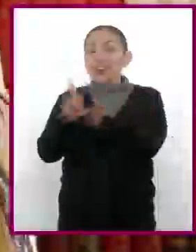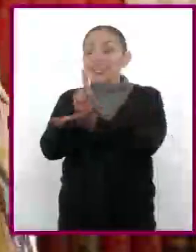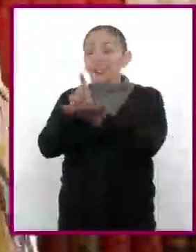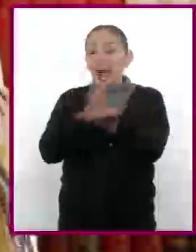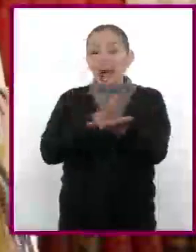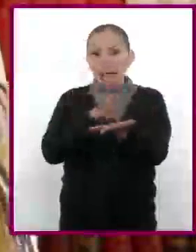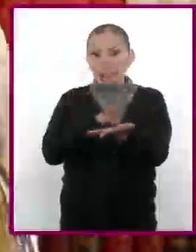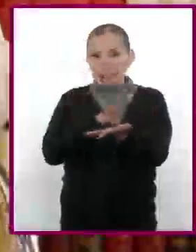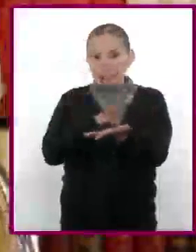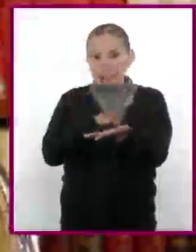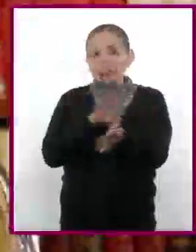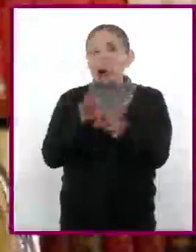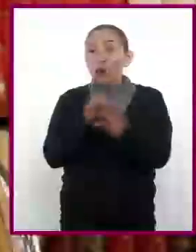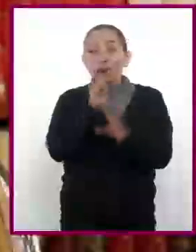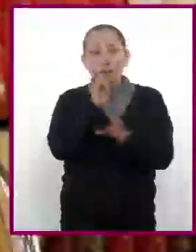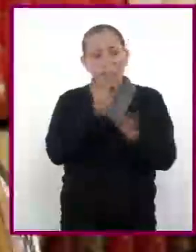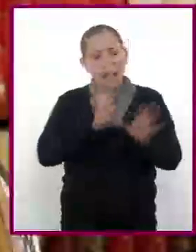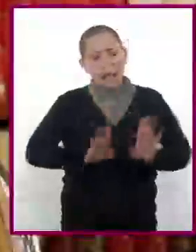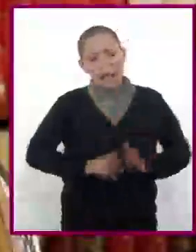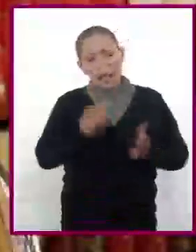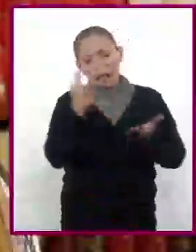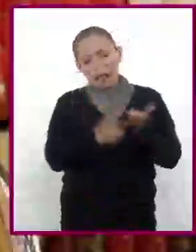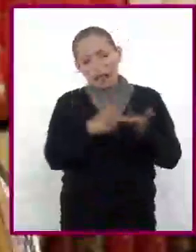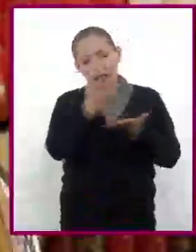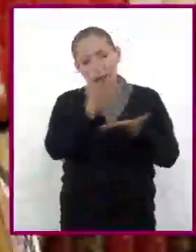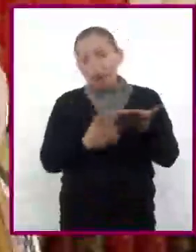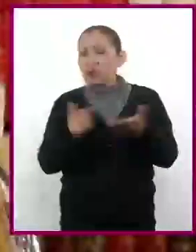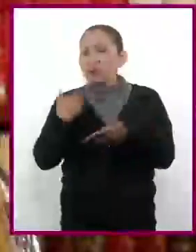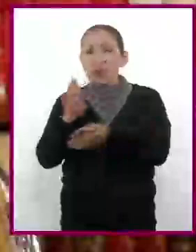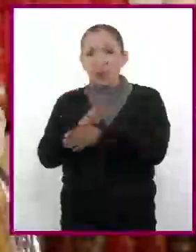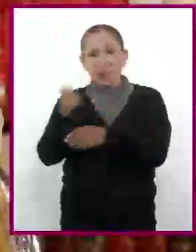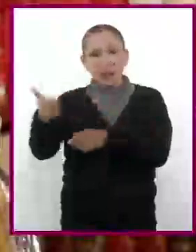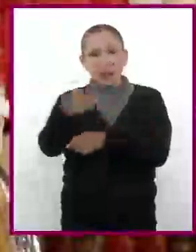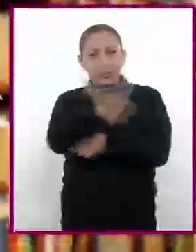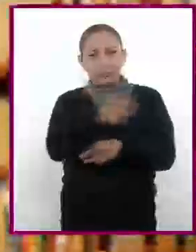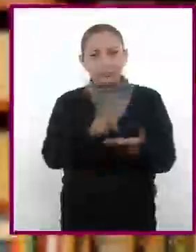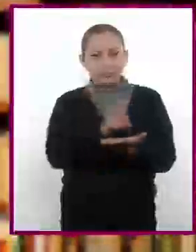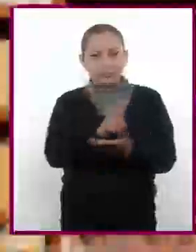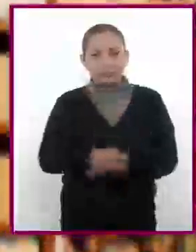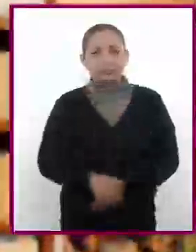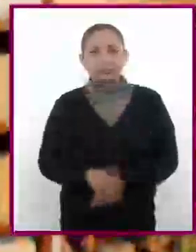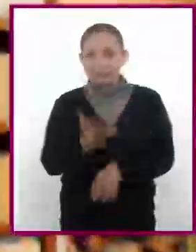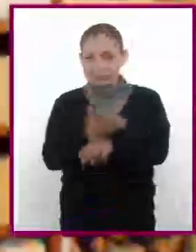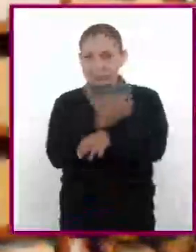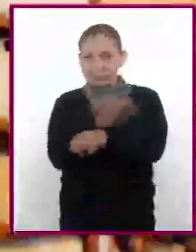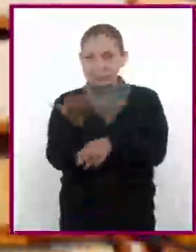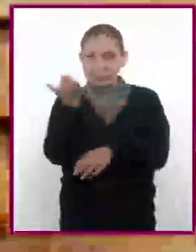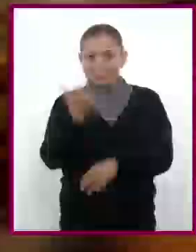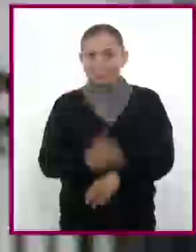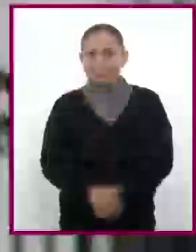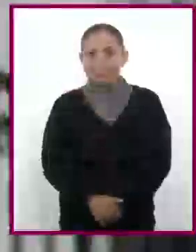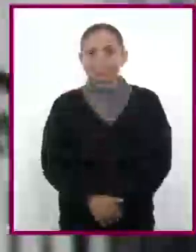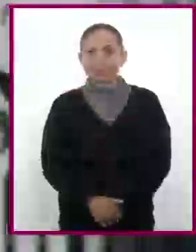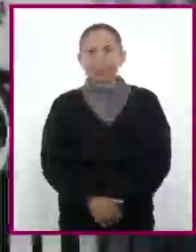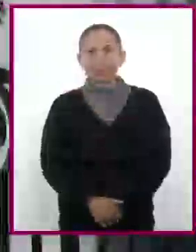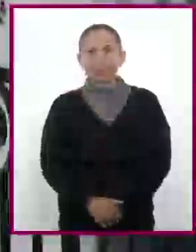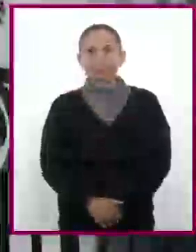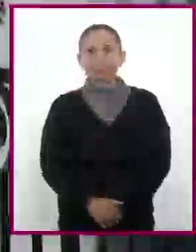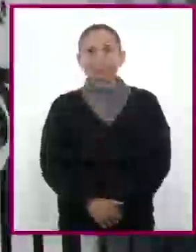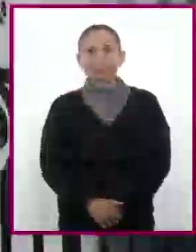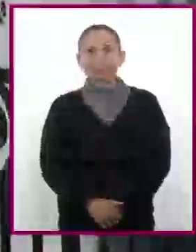que existen, así como de las características y ventajas de cada uno. Acompáñenme.